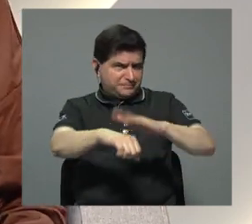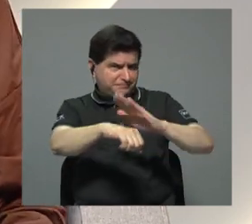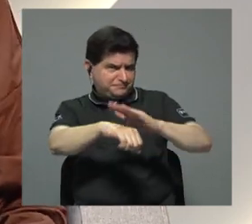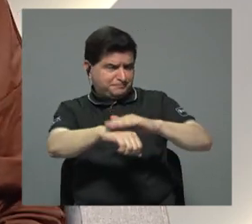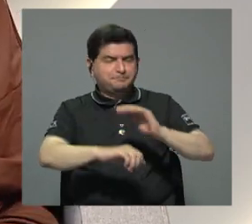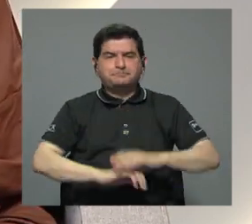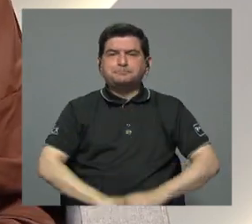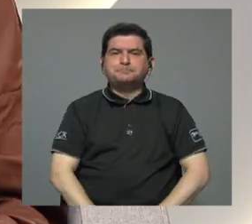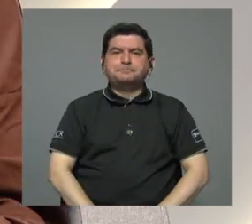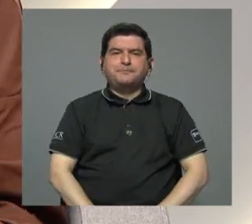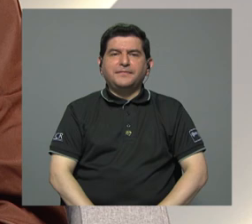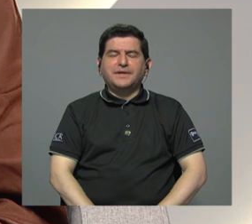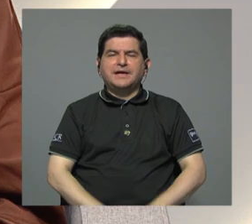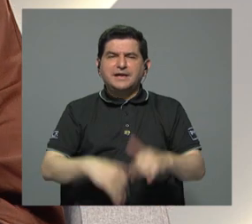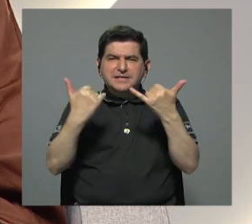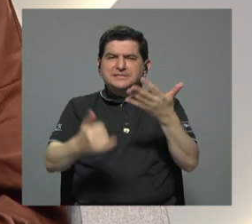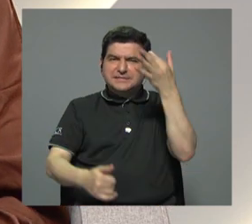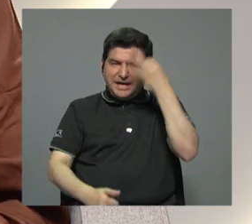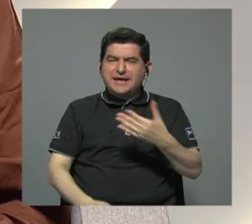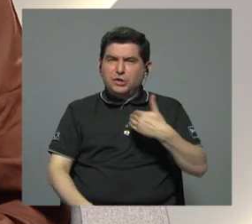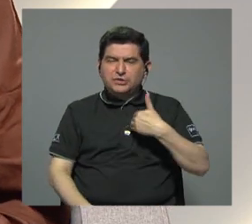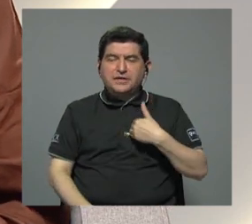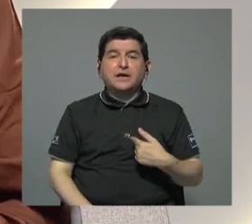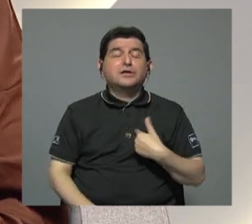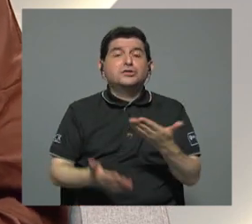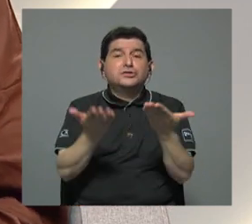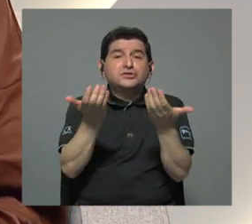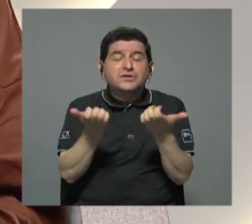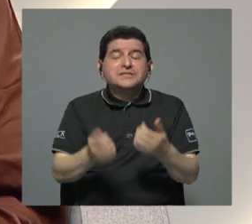porque creo que ya me estarían llevando